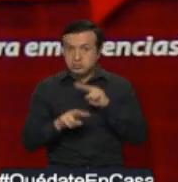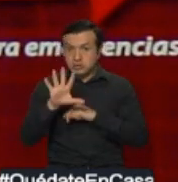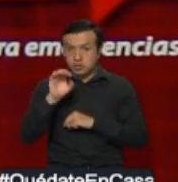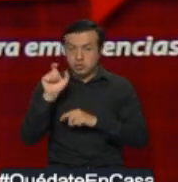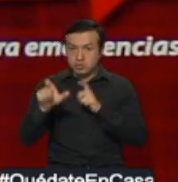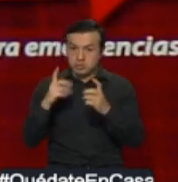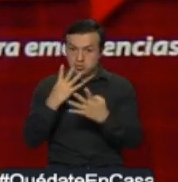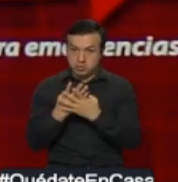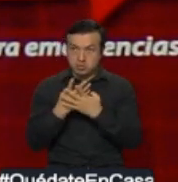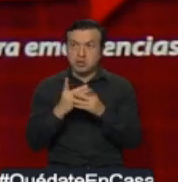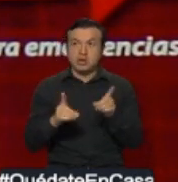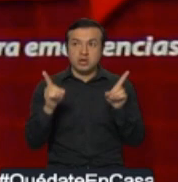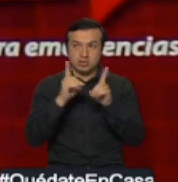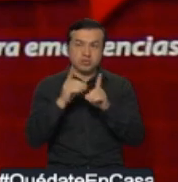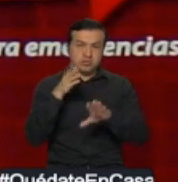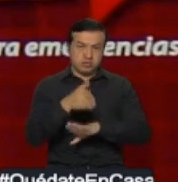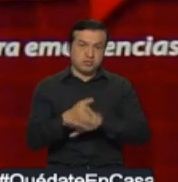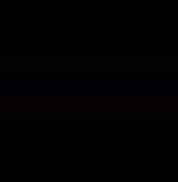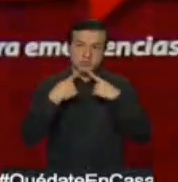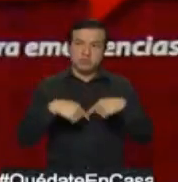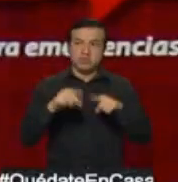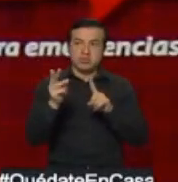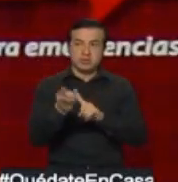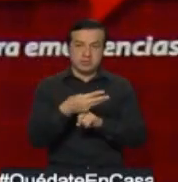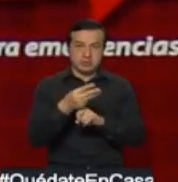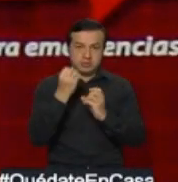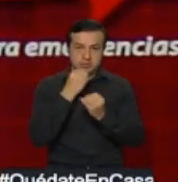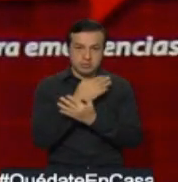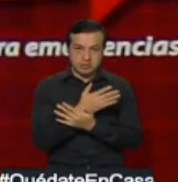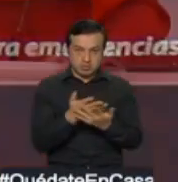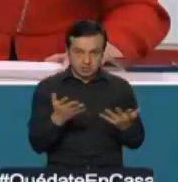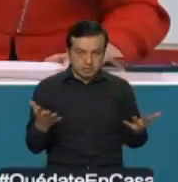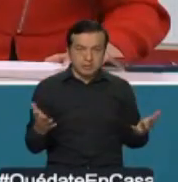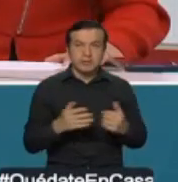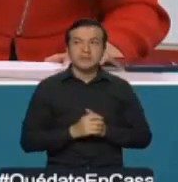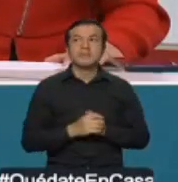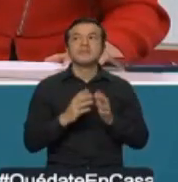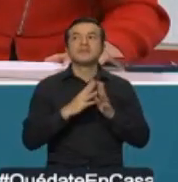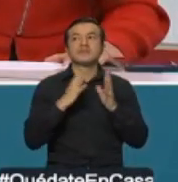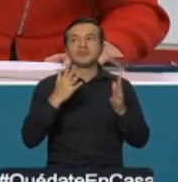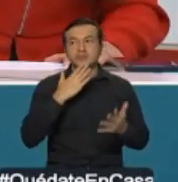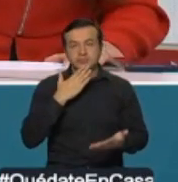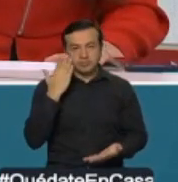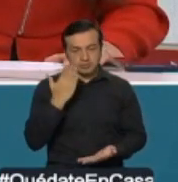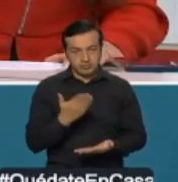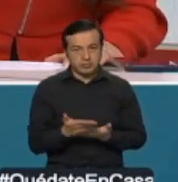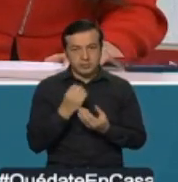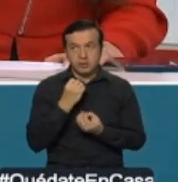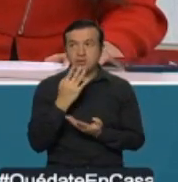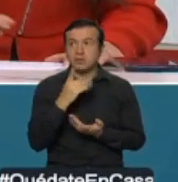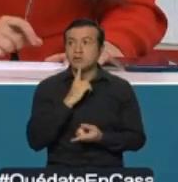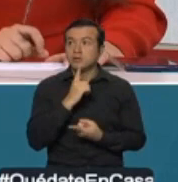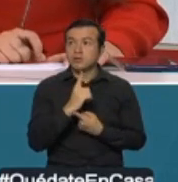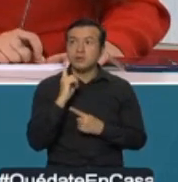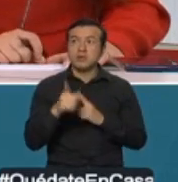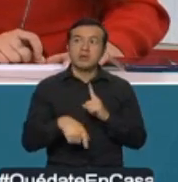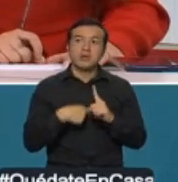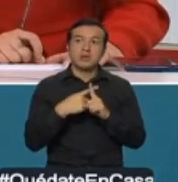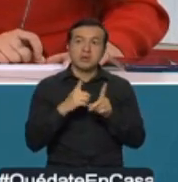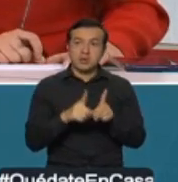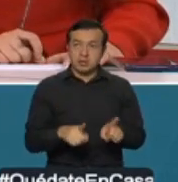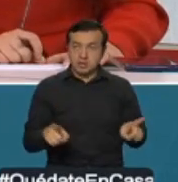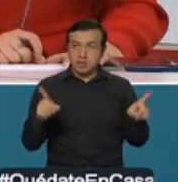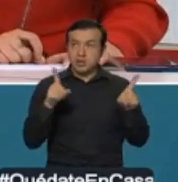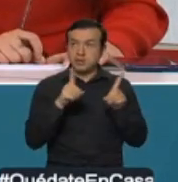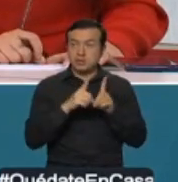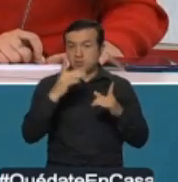lo puedo compartir en unos minutos a través de redes sociales. Perfecto, ministra. Muchas gracias por este informe. ¿Podríamos también repetir las cifras